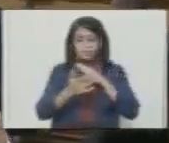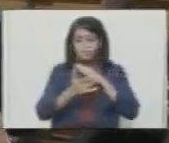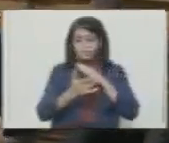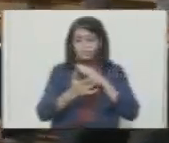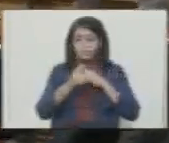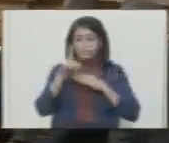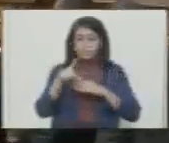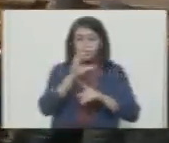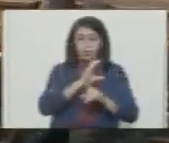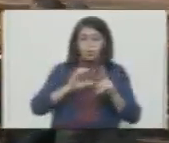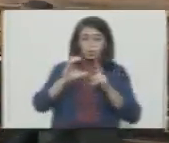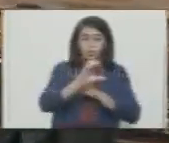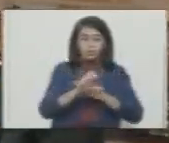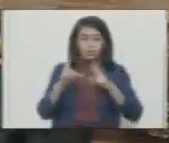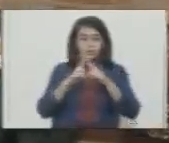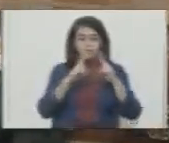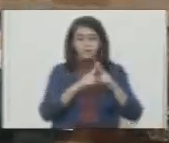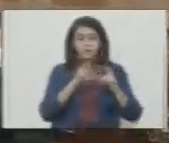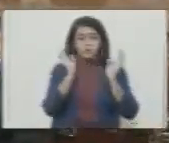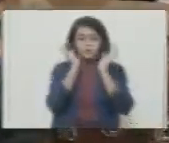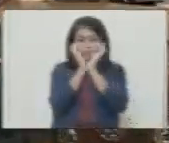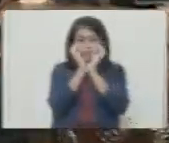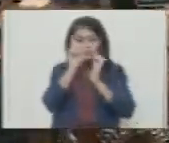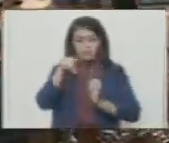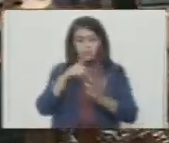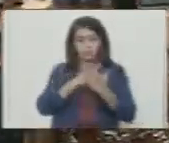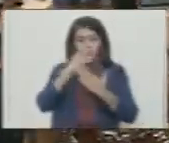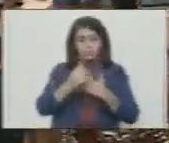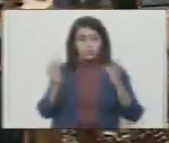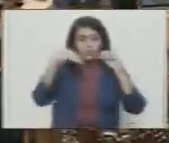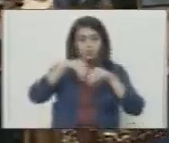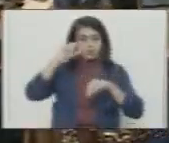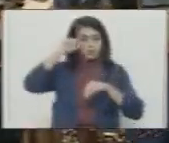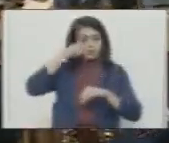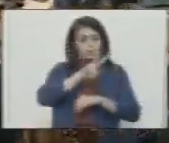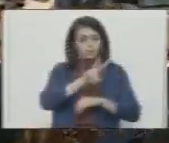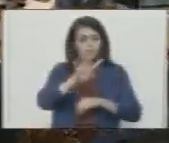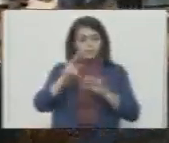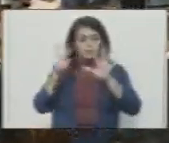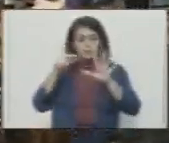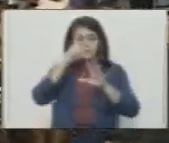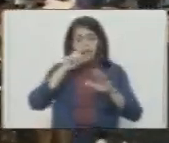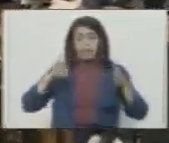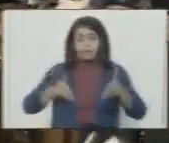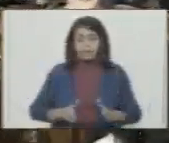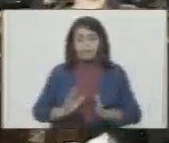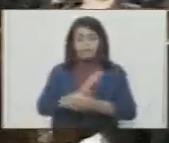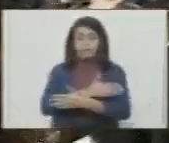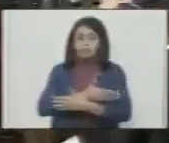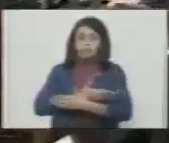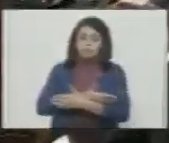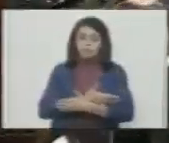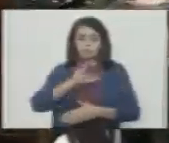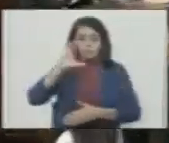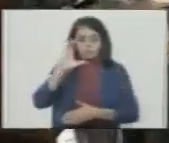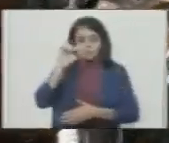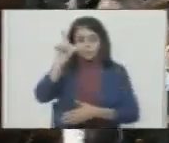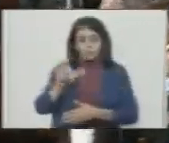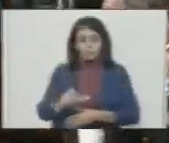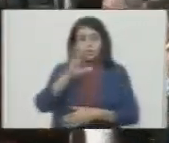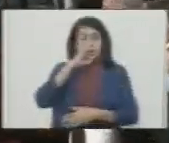la Tecnología y la Cultura, bien conocido como la UNESCO, y por supuesto el proyecto de acuerdo en conmemoración al 247 aniversario del natalicio